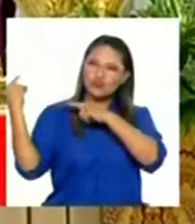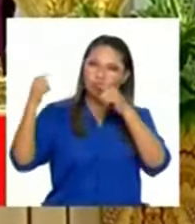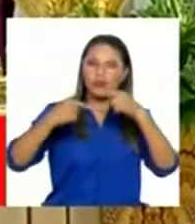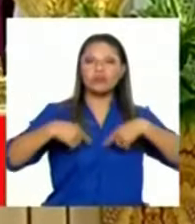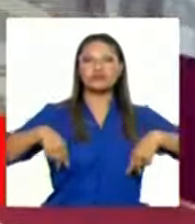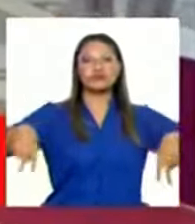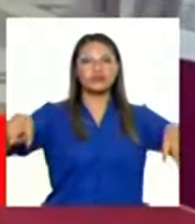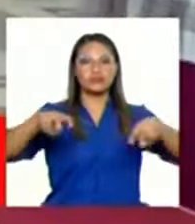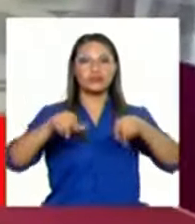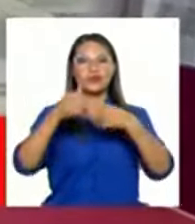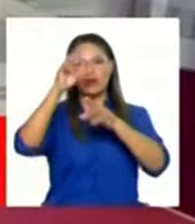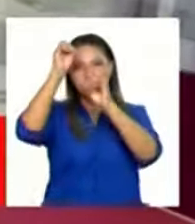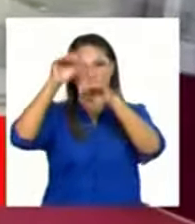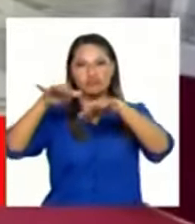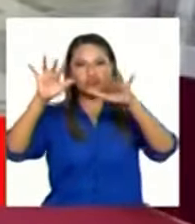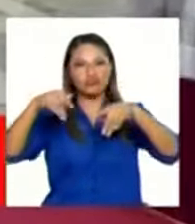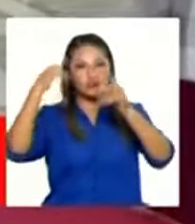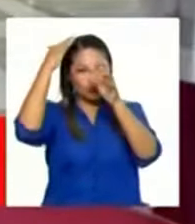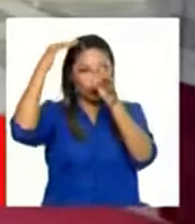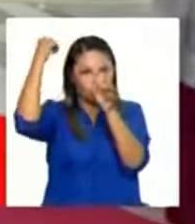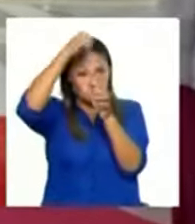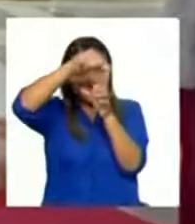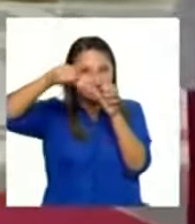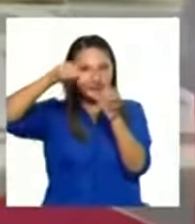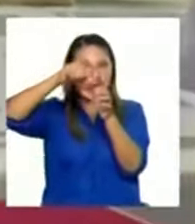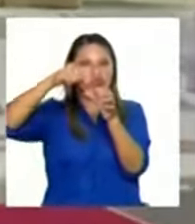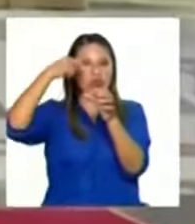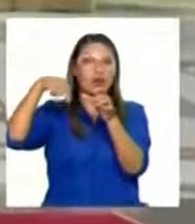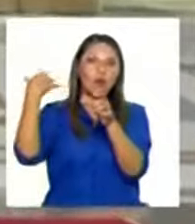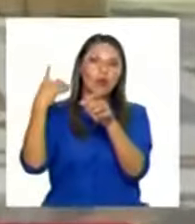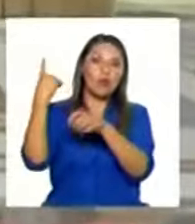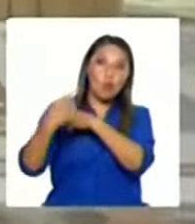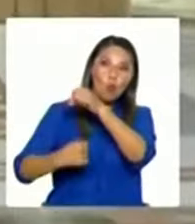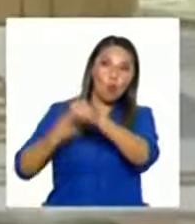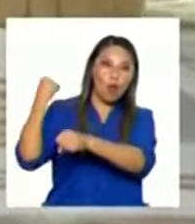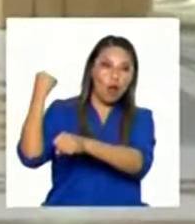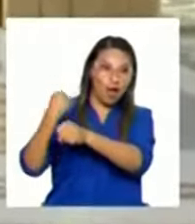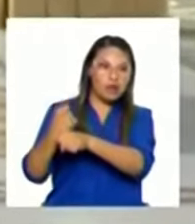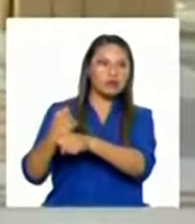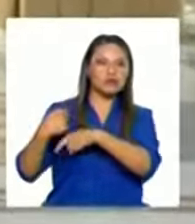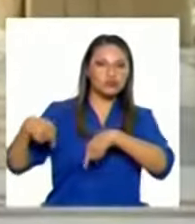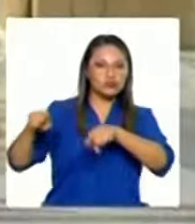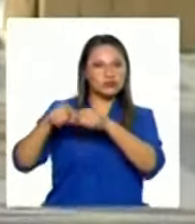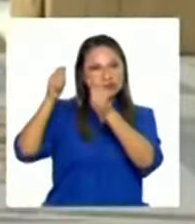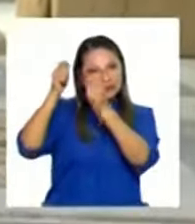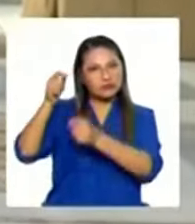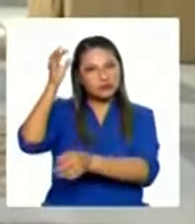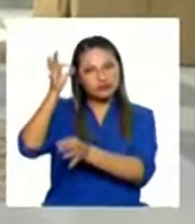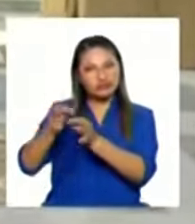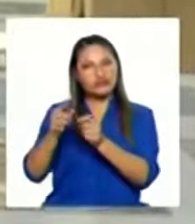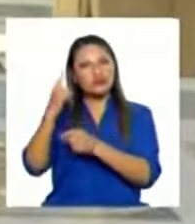el Santo Crisma y los óleos sagrados que se usarán durante un año para impartir los sacramentos.